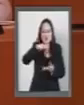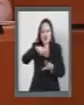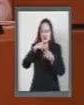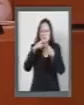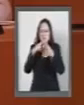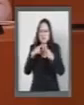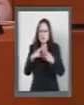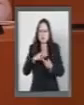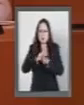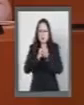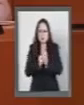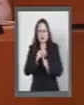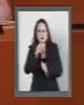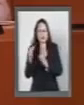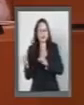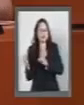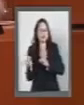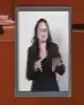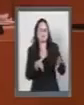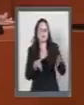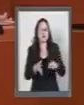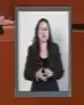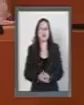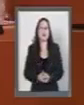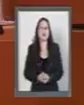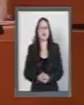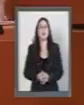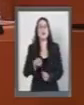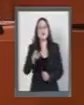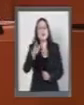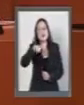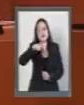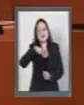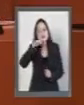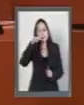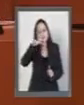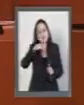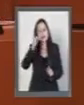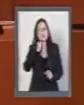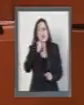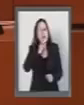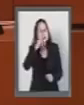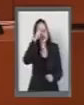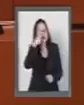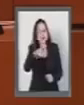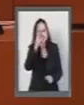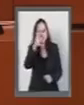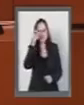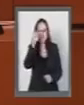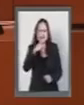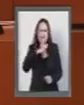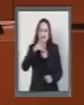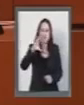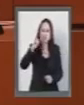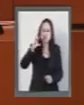luego desecharlos. He llegado a pensar que este Senado es el verdadero cocula.